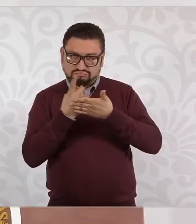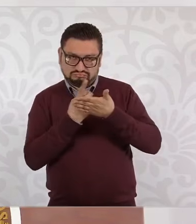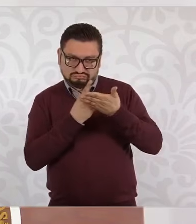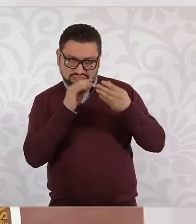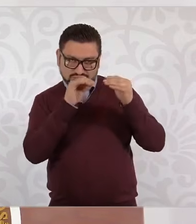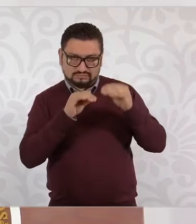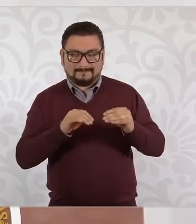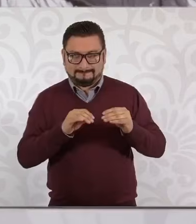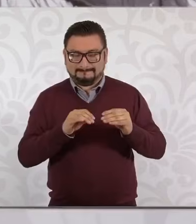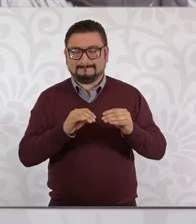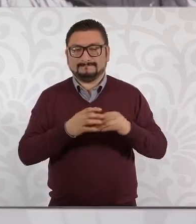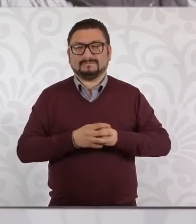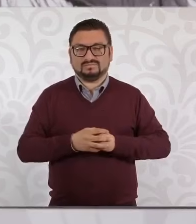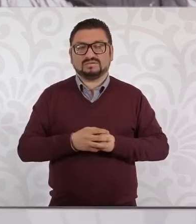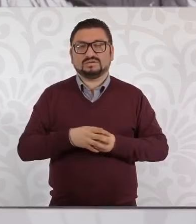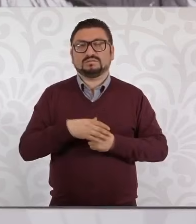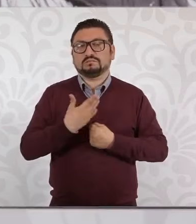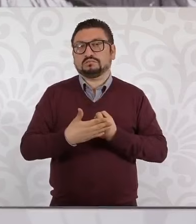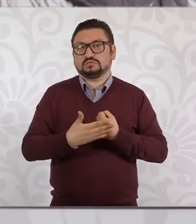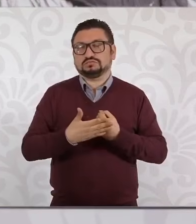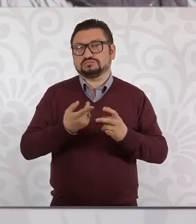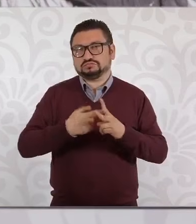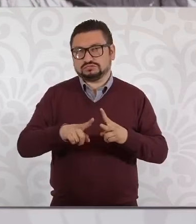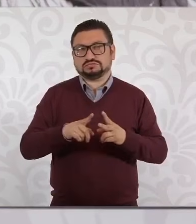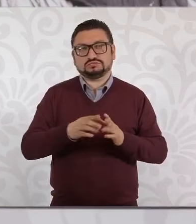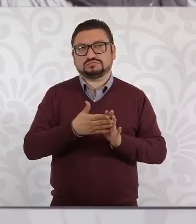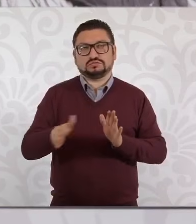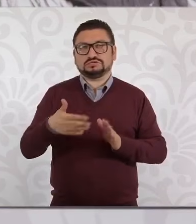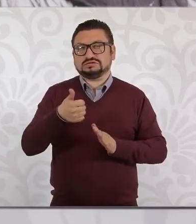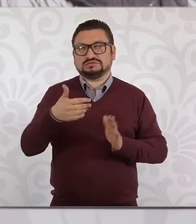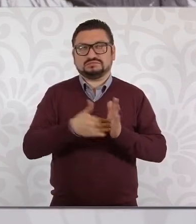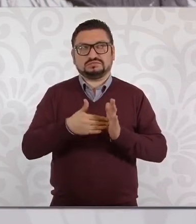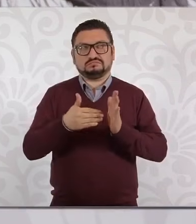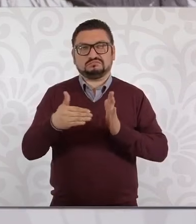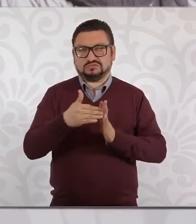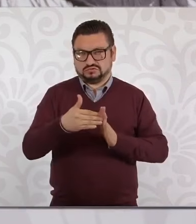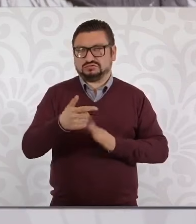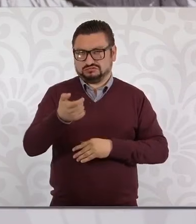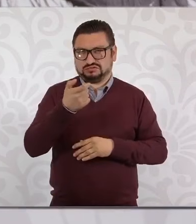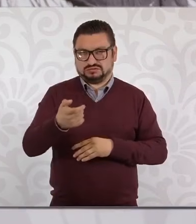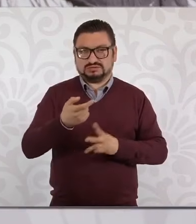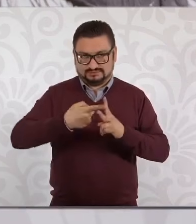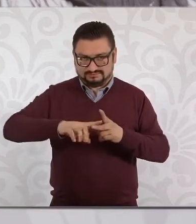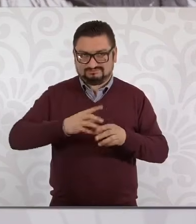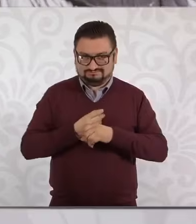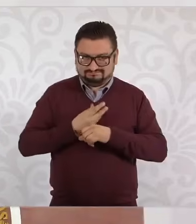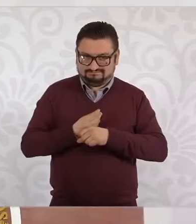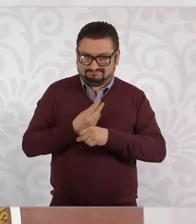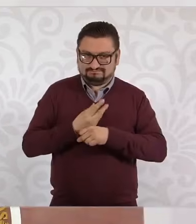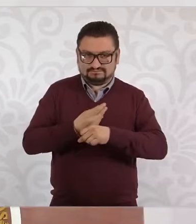y va a empezar, son alrededor de 6,000 millones de pesos, va a empezar su